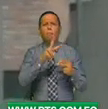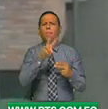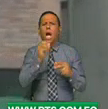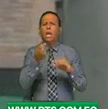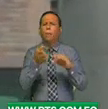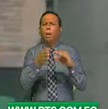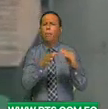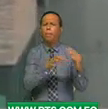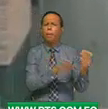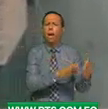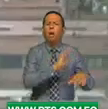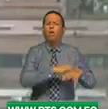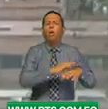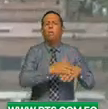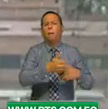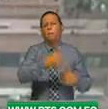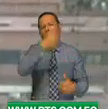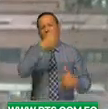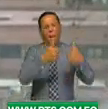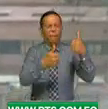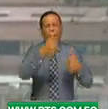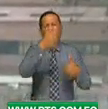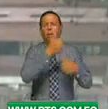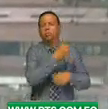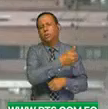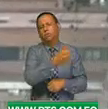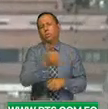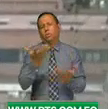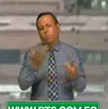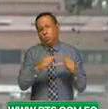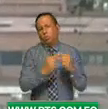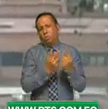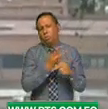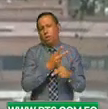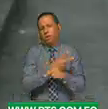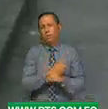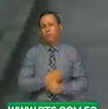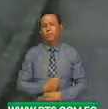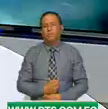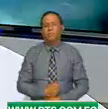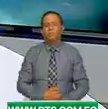disputa de poder entre organizaciones delictivas, informó Marilyn Jaramillo.